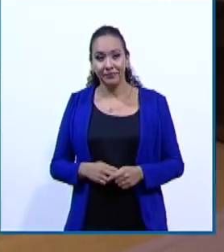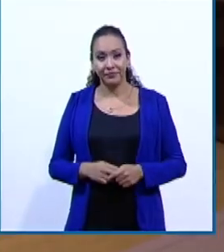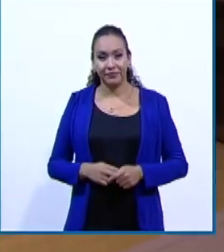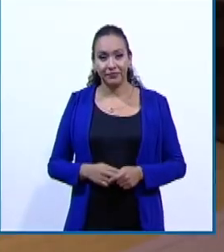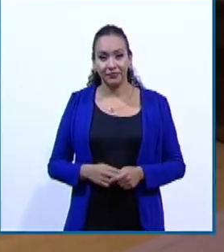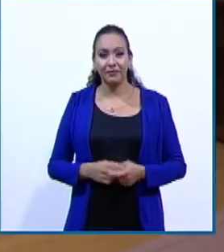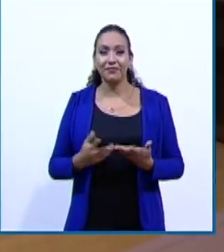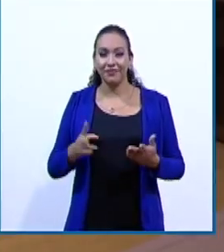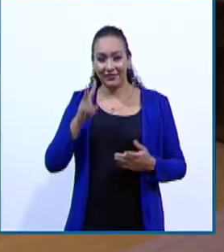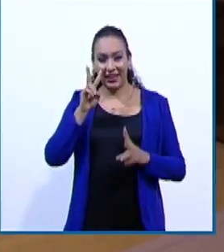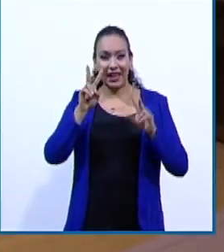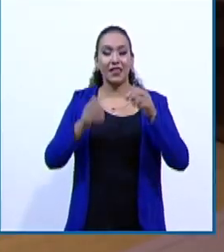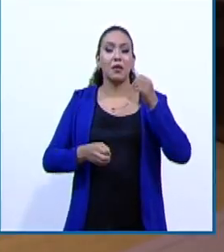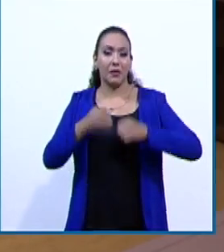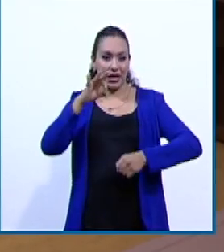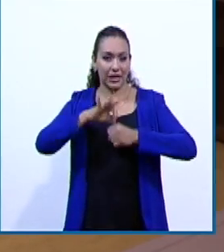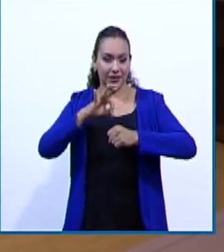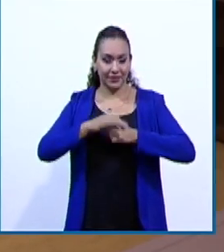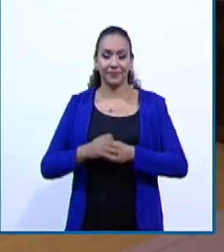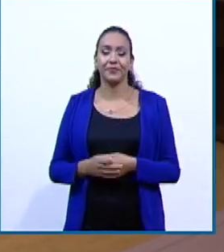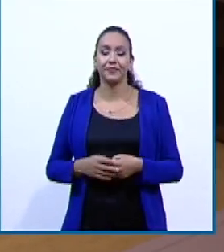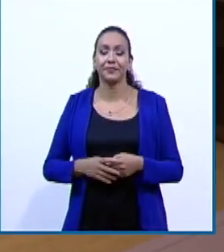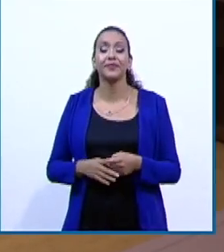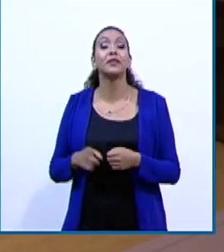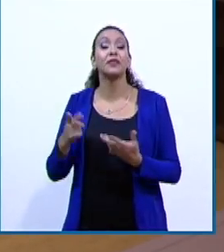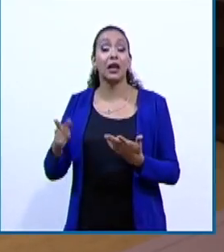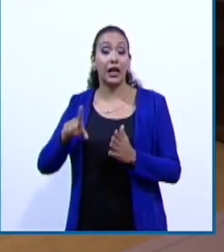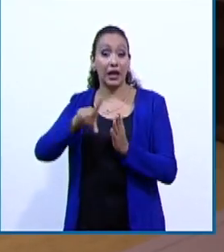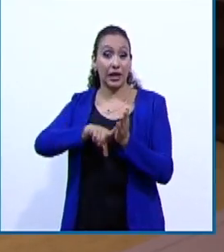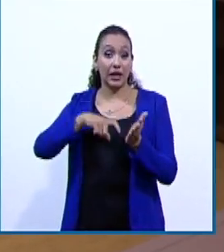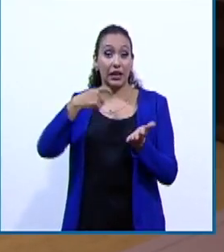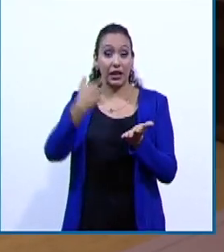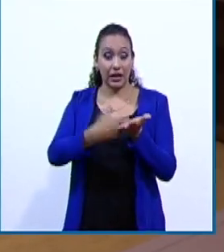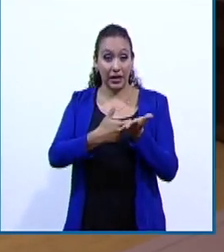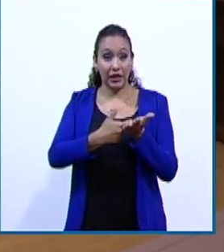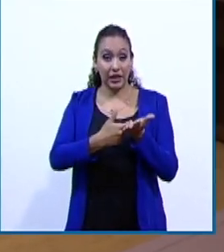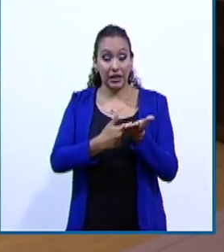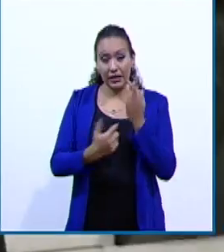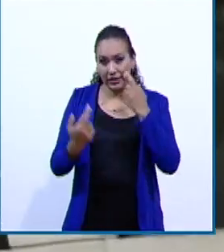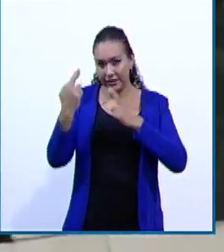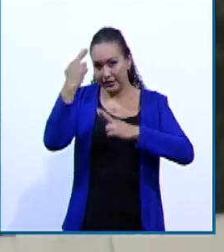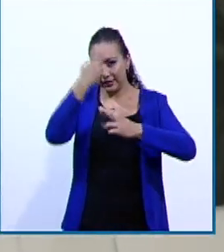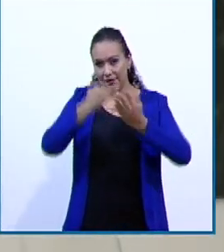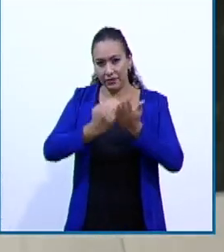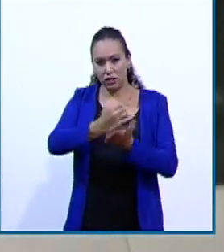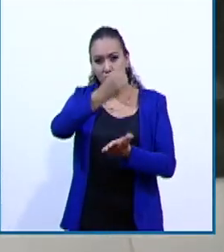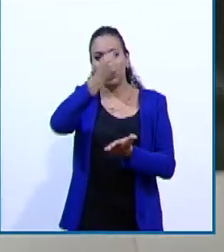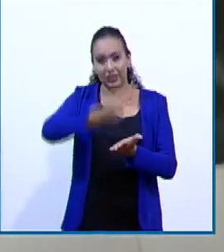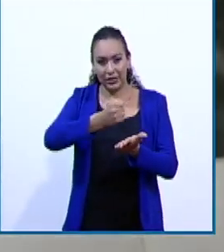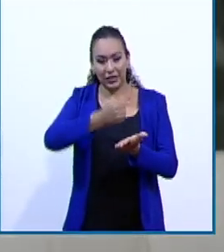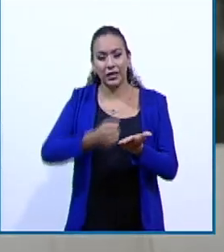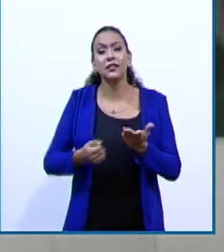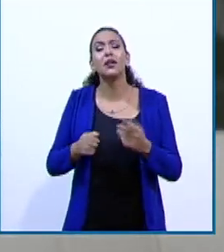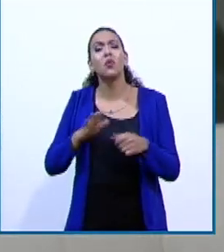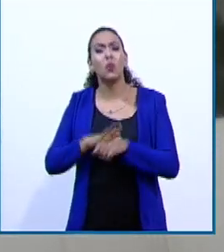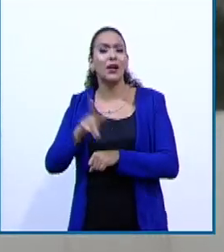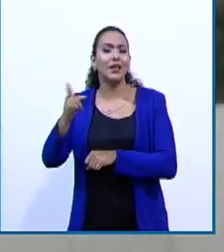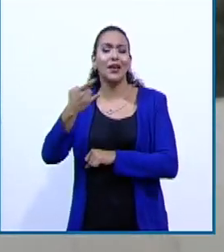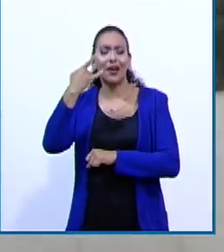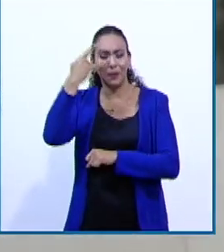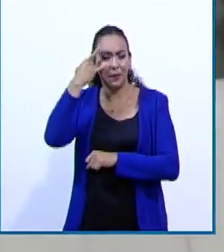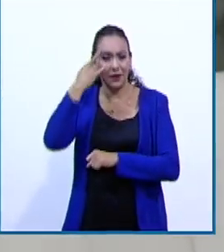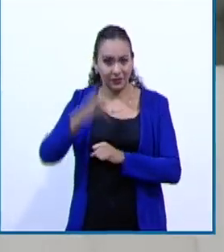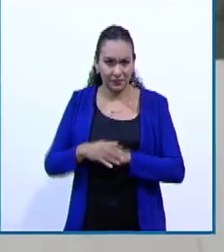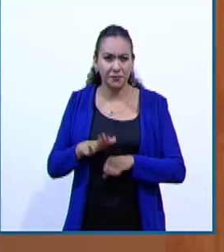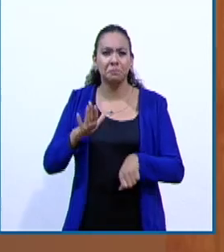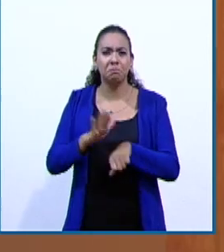Vamos ahora con temas electorales. La Sala Regional Jalapa revocó parcialmente una sentencia del Tribunal Electoral de Campeche que